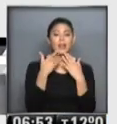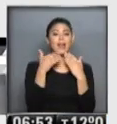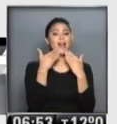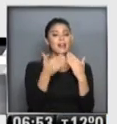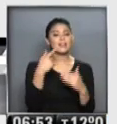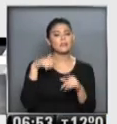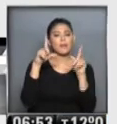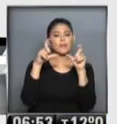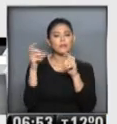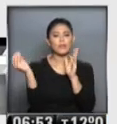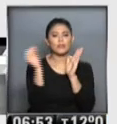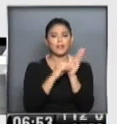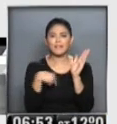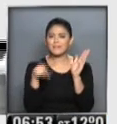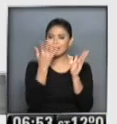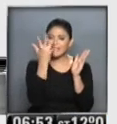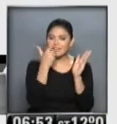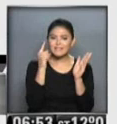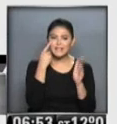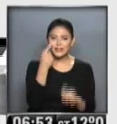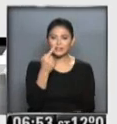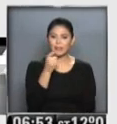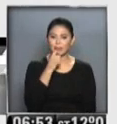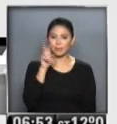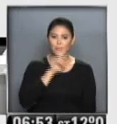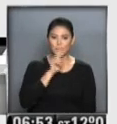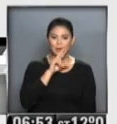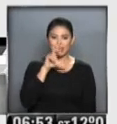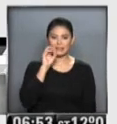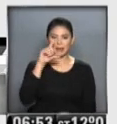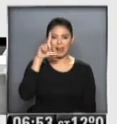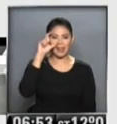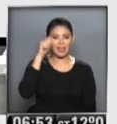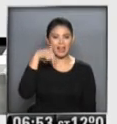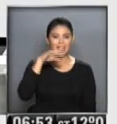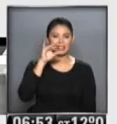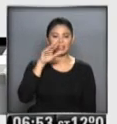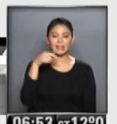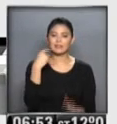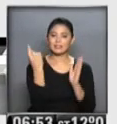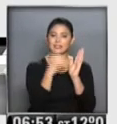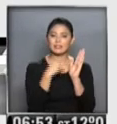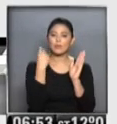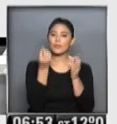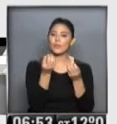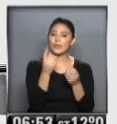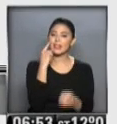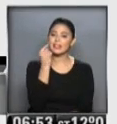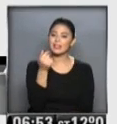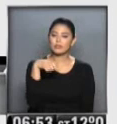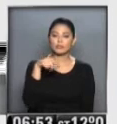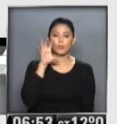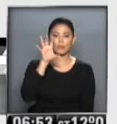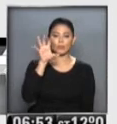nos mandan fotos y nos encanta conocerlos. Mira, Leandra Parigini, hola Nadia, buenos días. Te escribo desde Fray Luis Beltrán, provincia de Santa